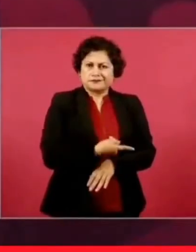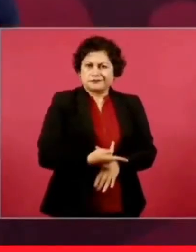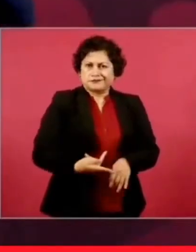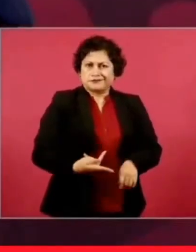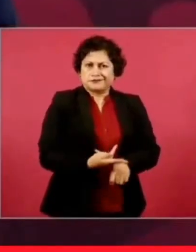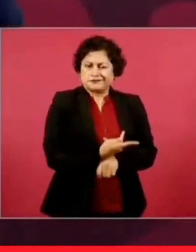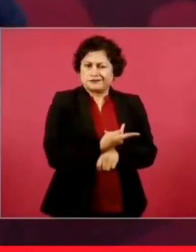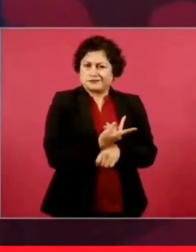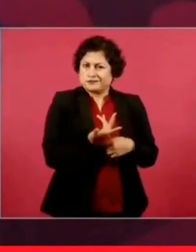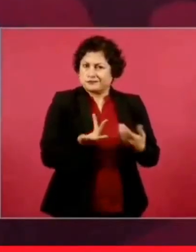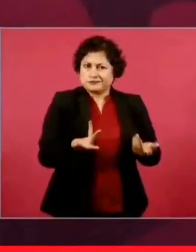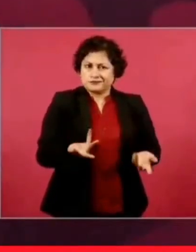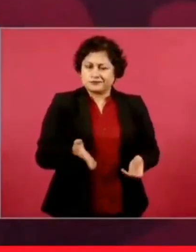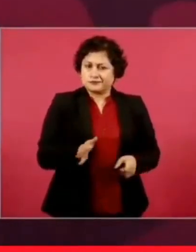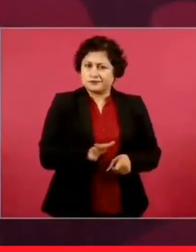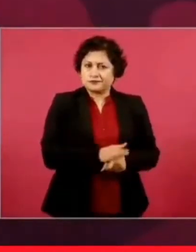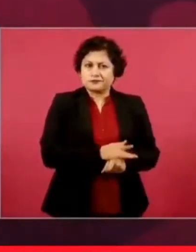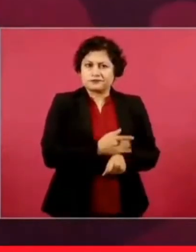a